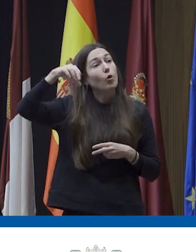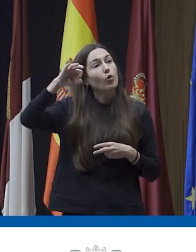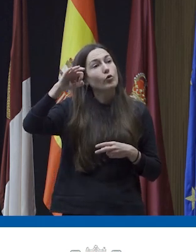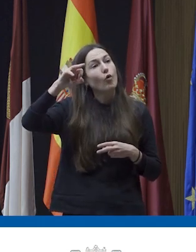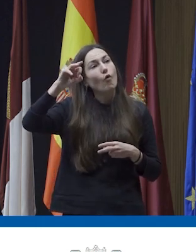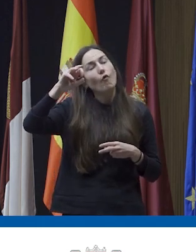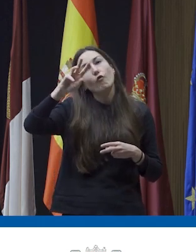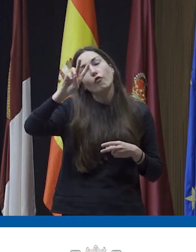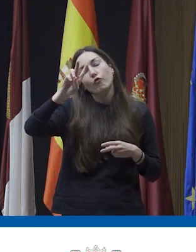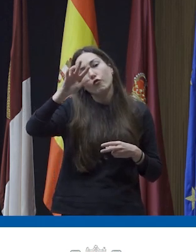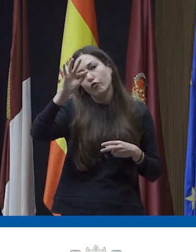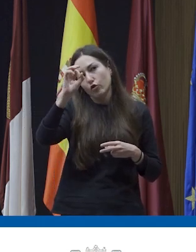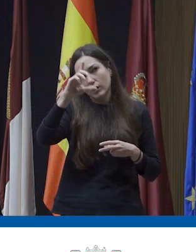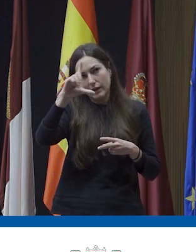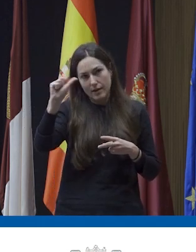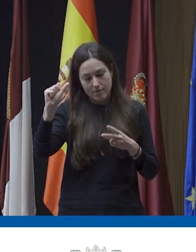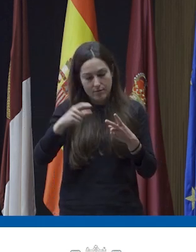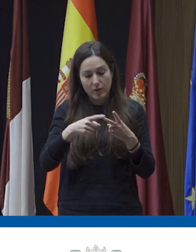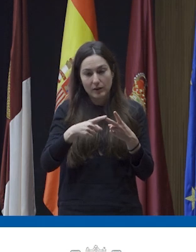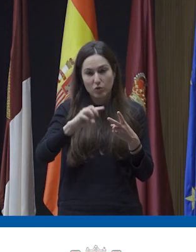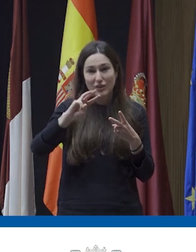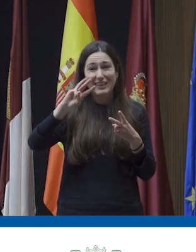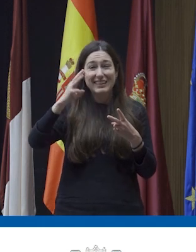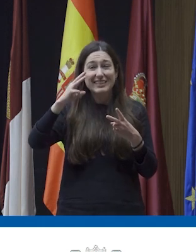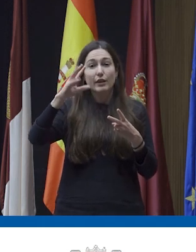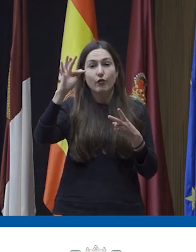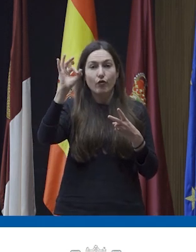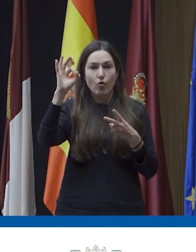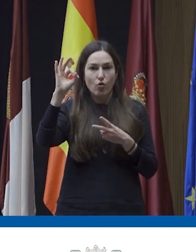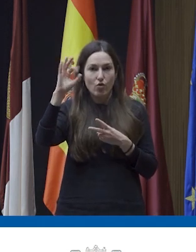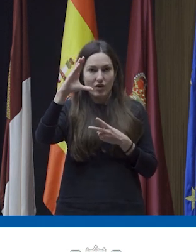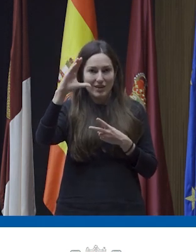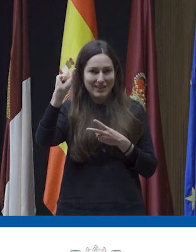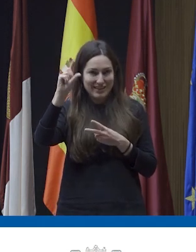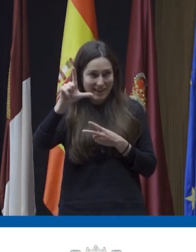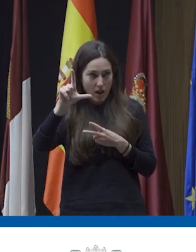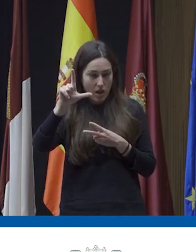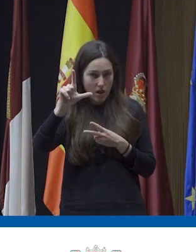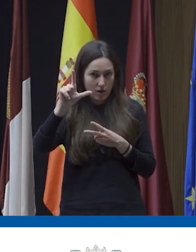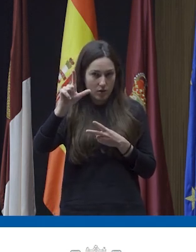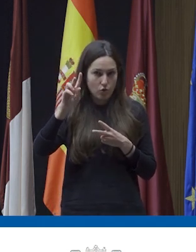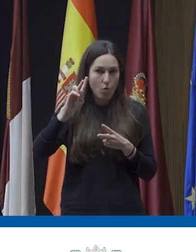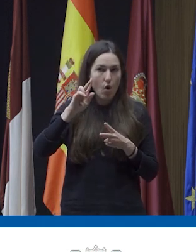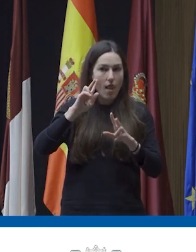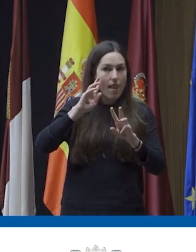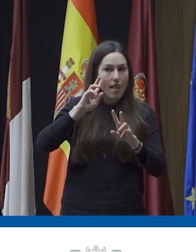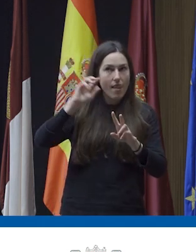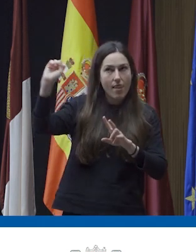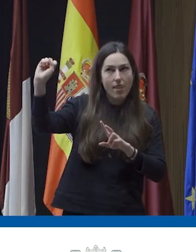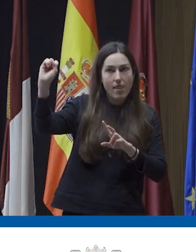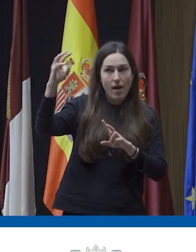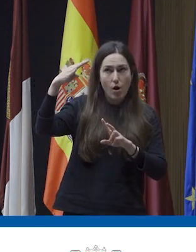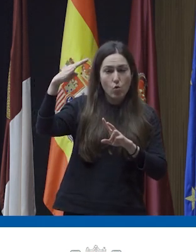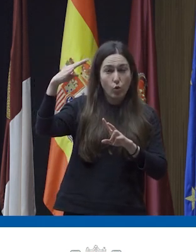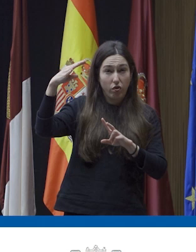por un lado tenemos la lente trifocal o multifocal, ¿vale? Que consigue dividir la luz en múltiples focos. Mira, para que